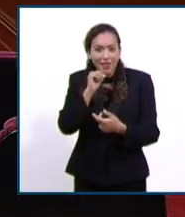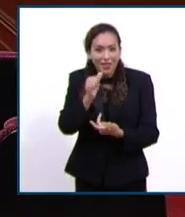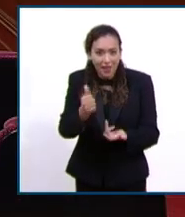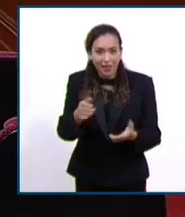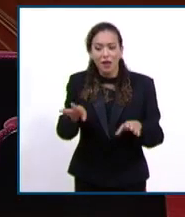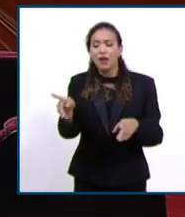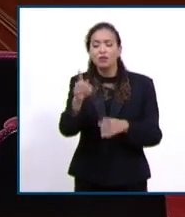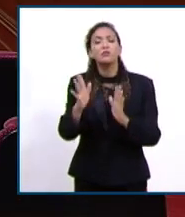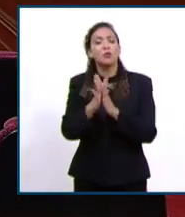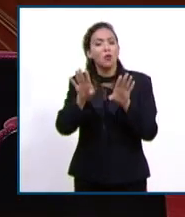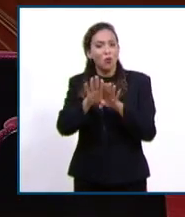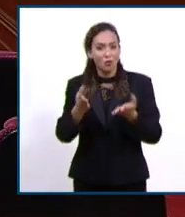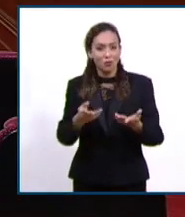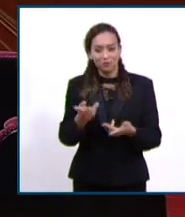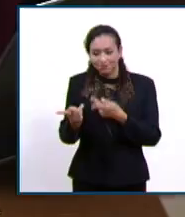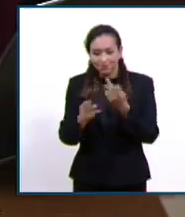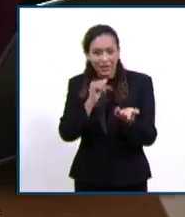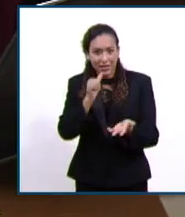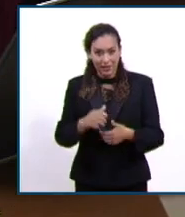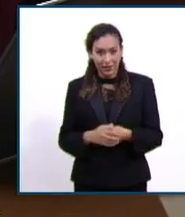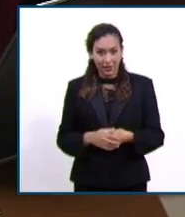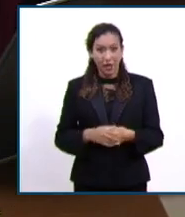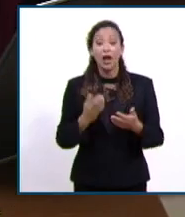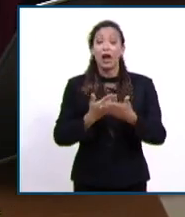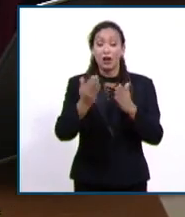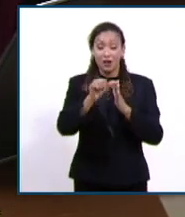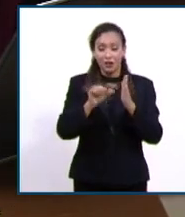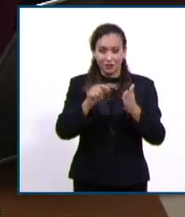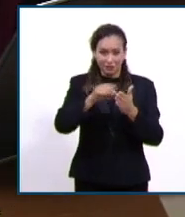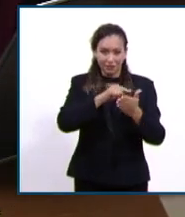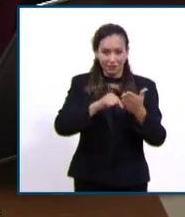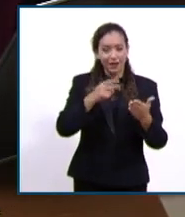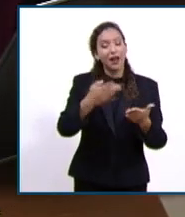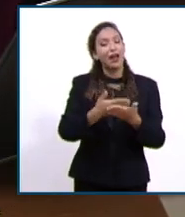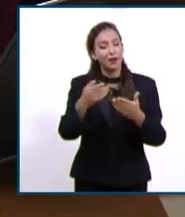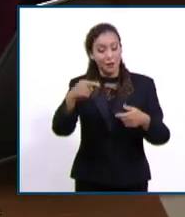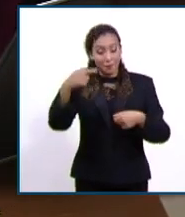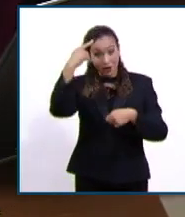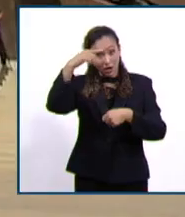los efectos de esta declaratoria de invalidez no se aplicarán en este proceso